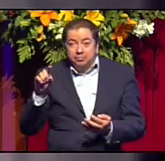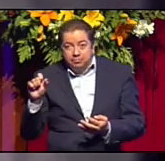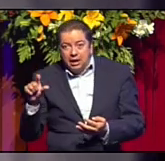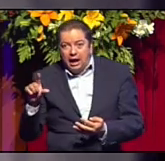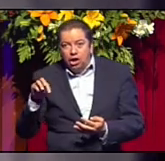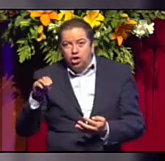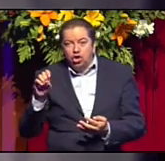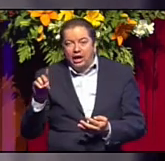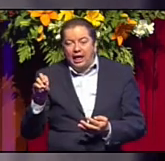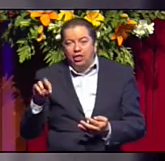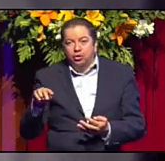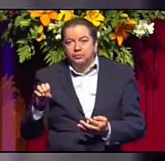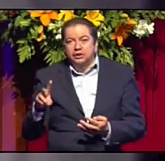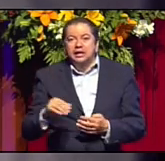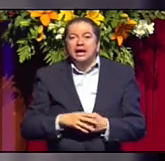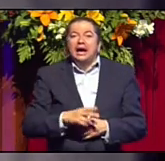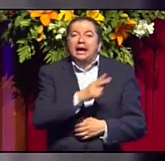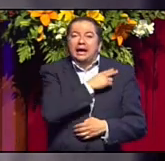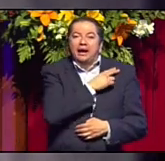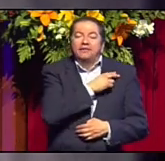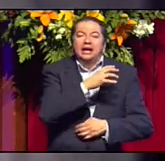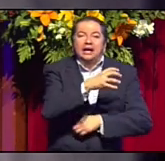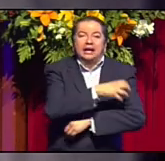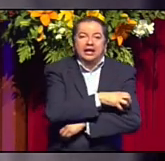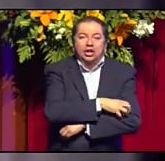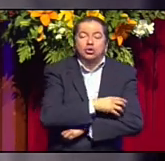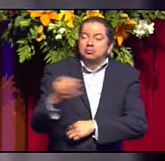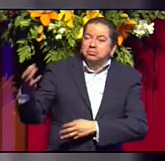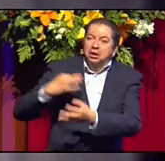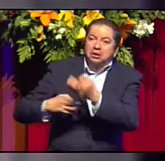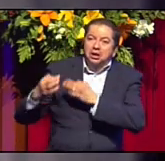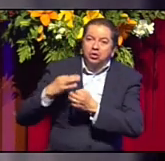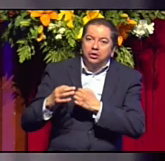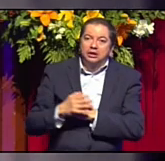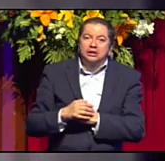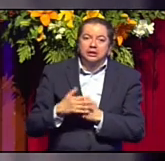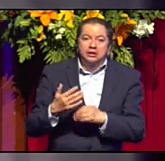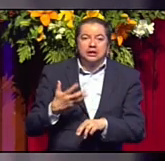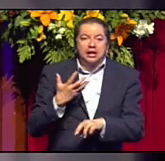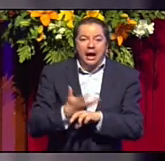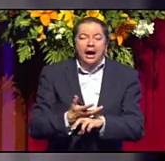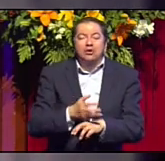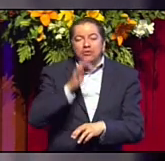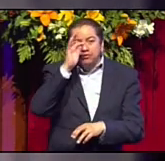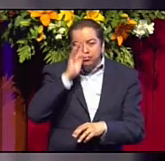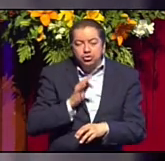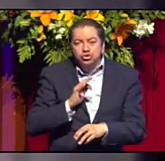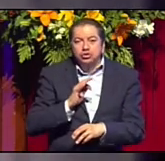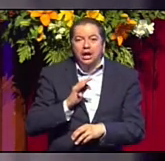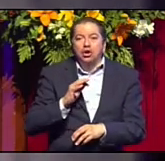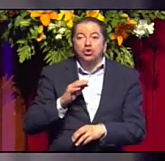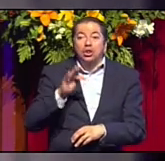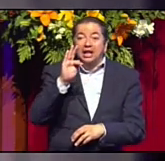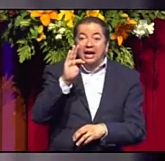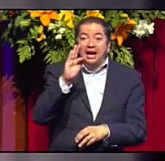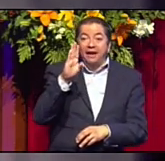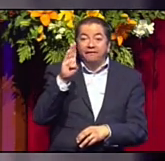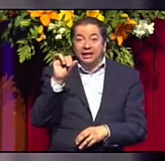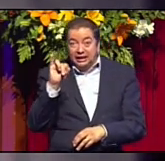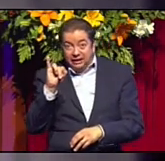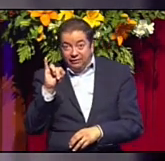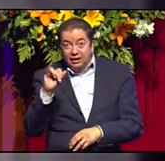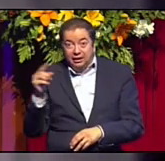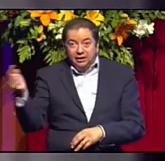porque estaba con su jefe regional, y su jefe regional nos comenta de que habían funcionarios del FBI que estaban en la